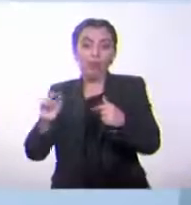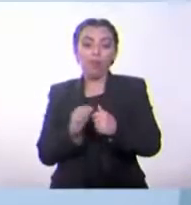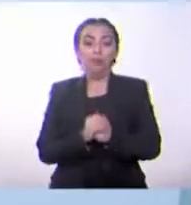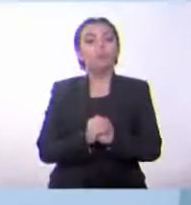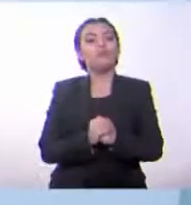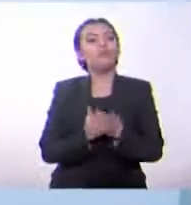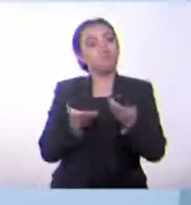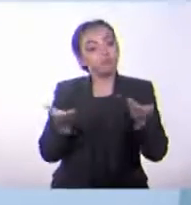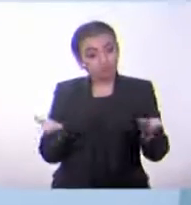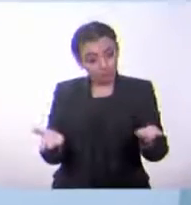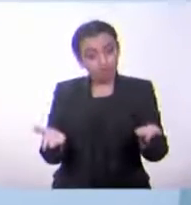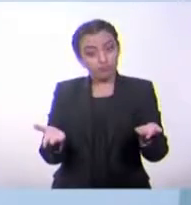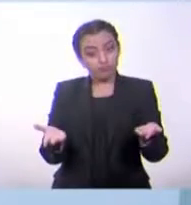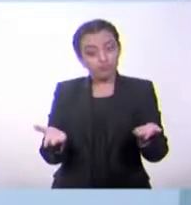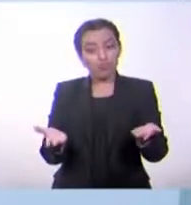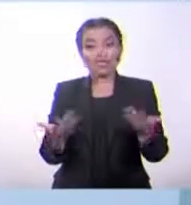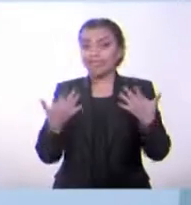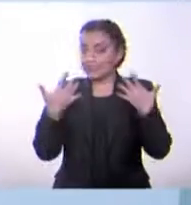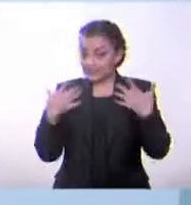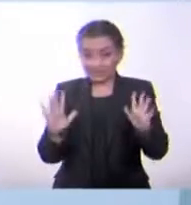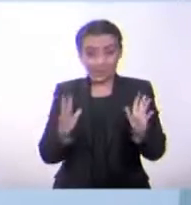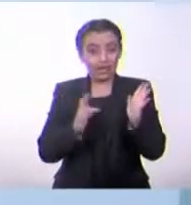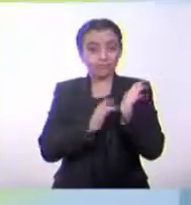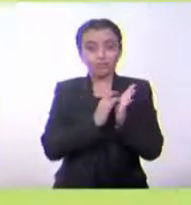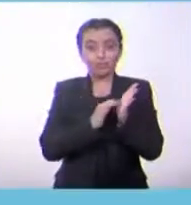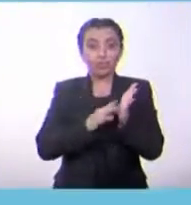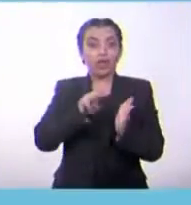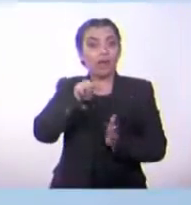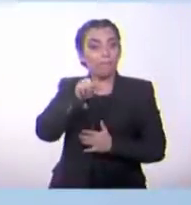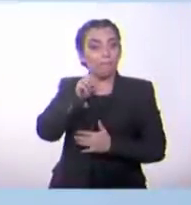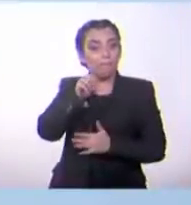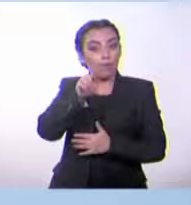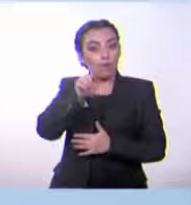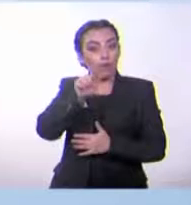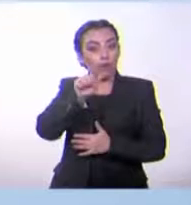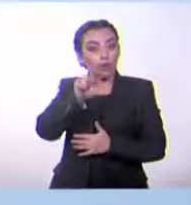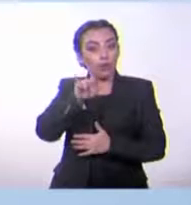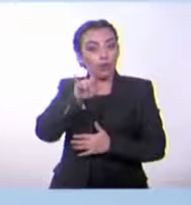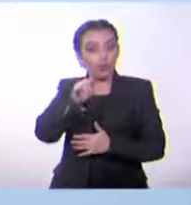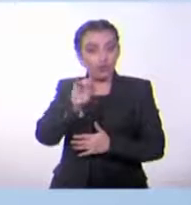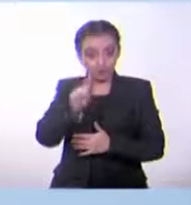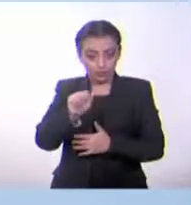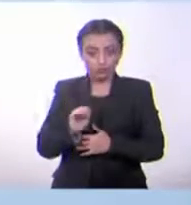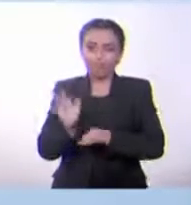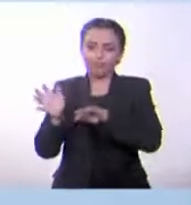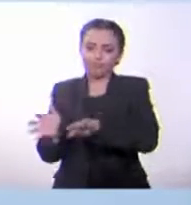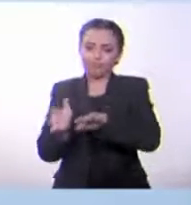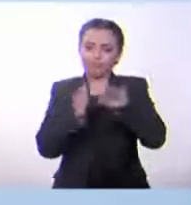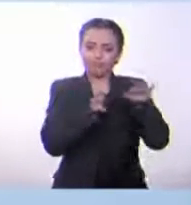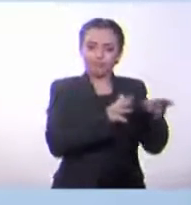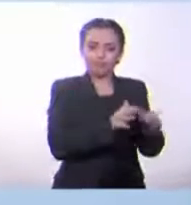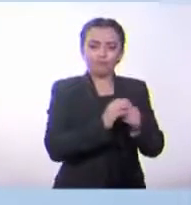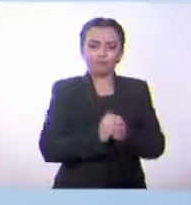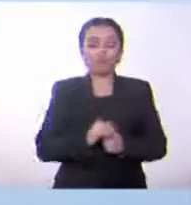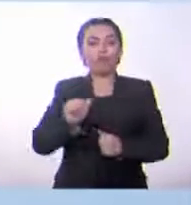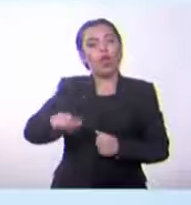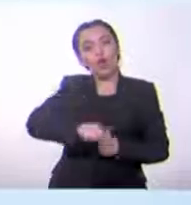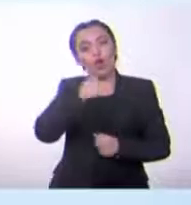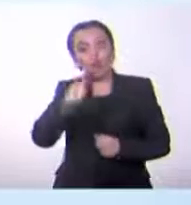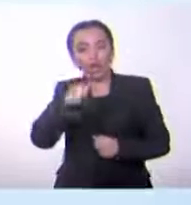De esta manera hemos calculado la molaridad. Ahora pasemos a estudiar la